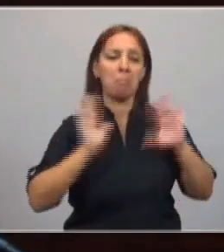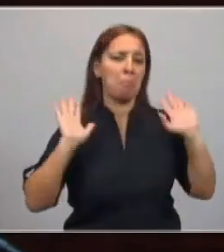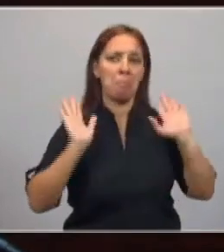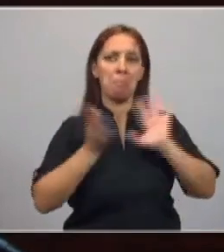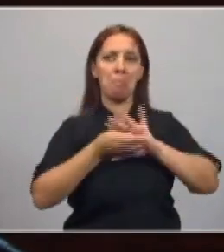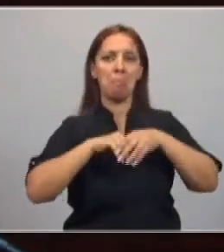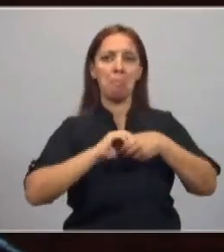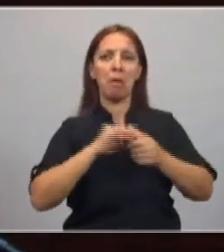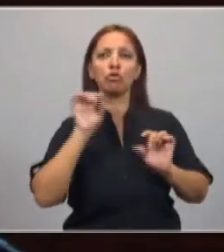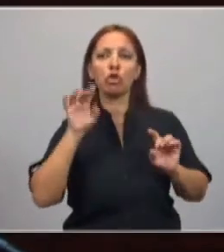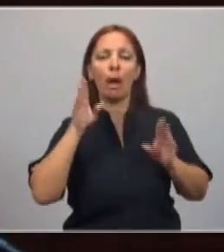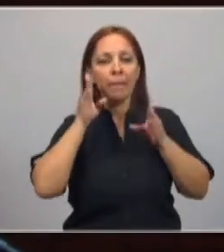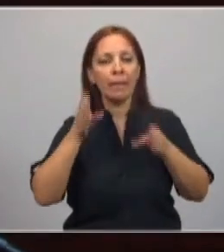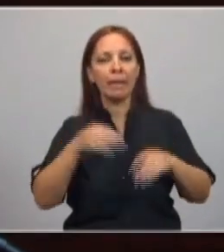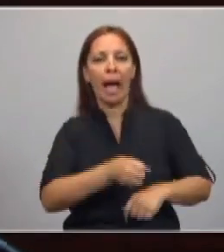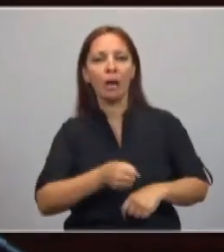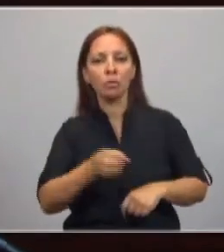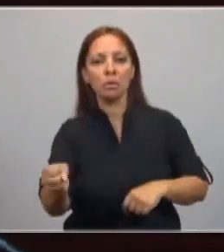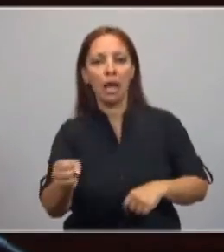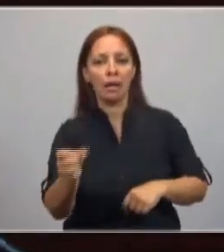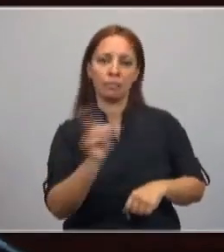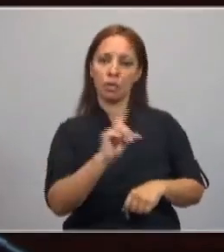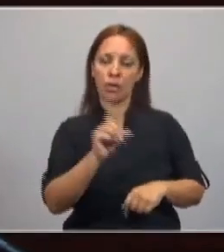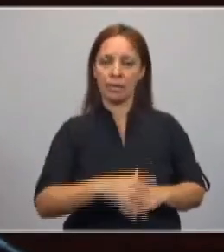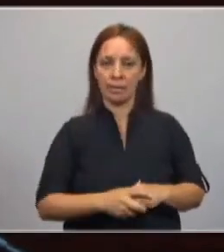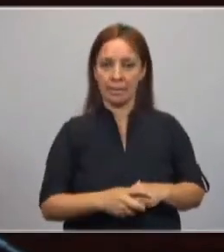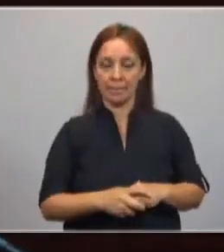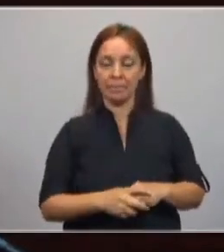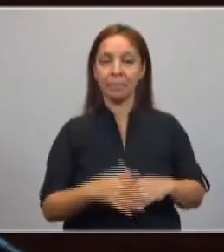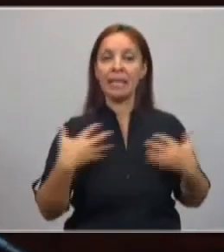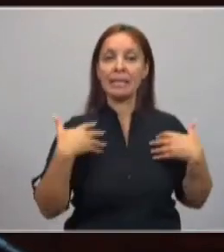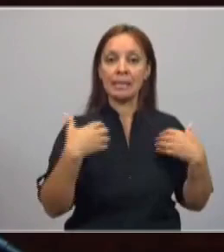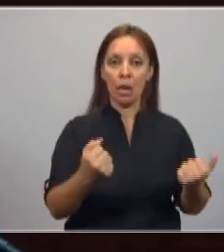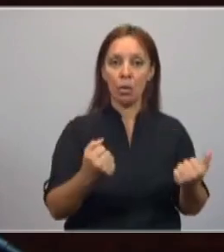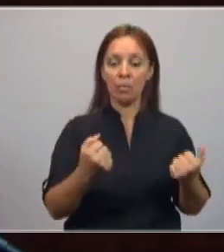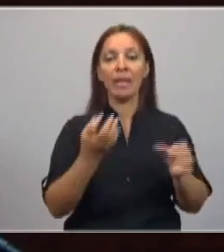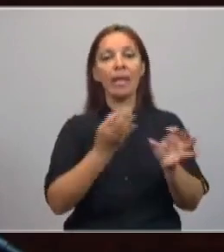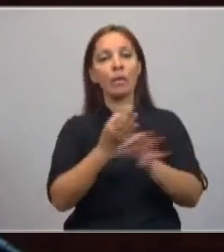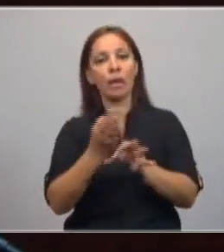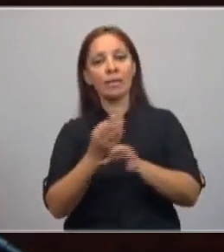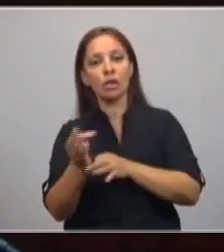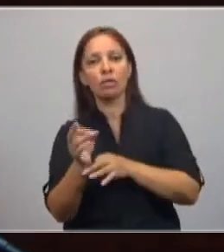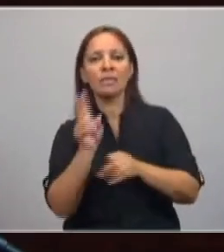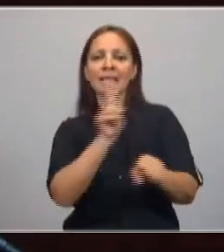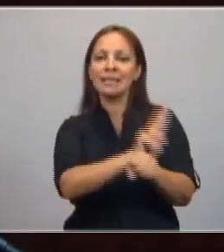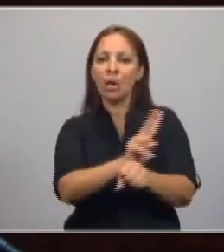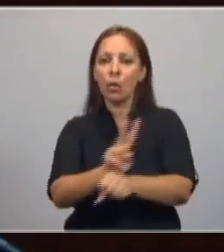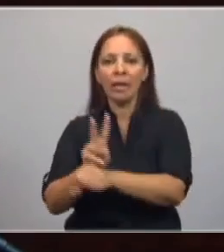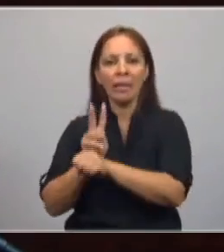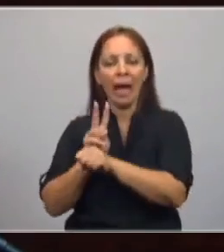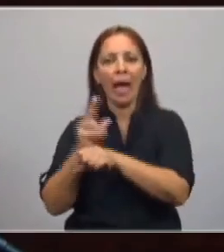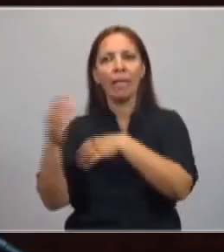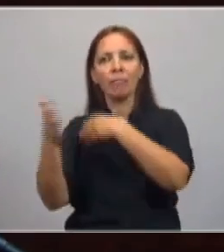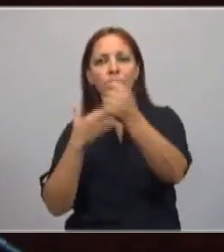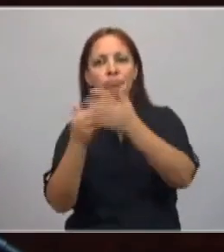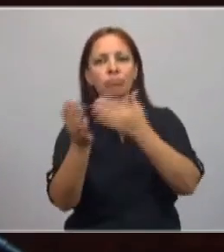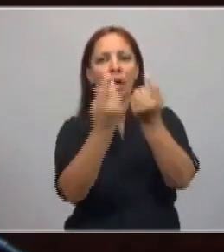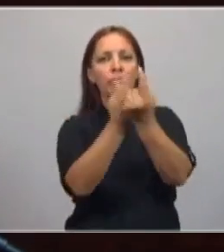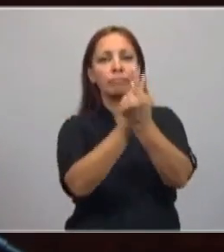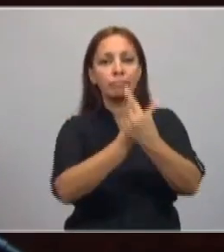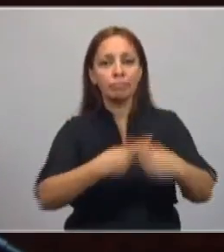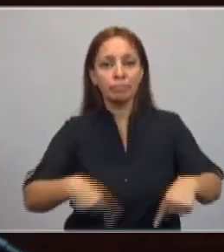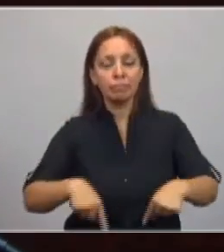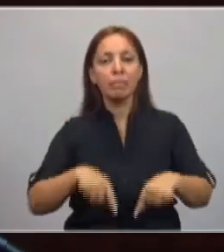dedicarse a ajustar. Ni la salud, ni la educación, ni la seguridad, ni la infraestructura. Según esa